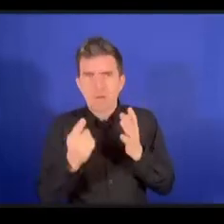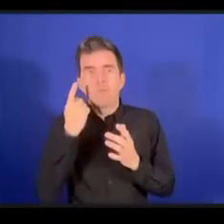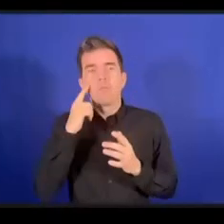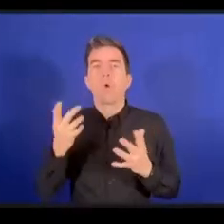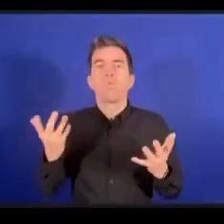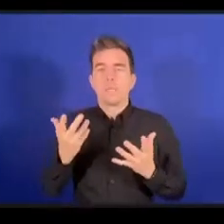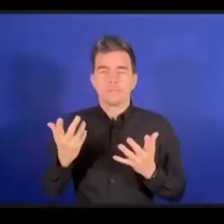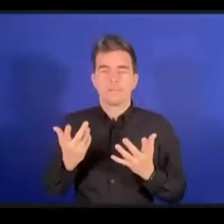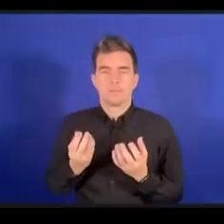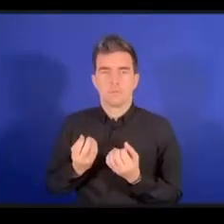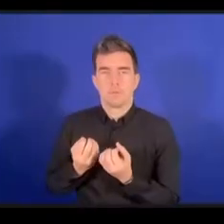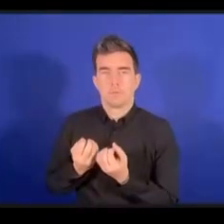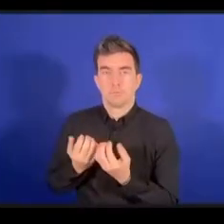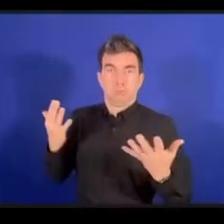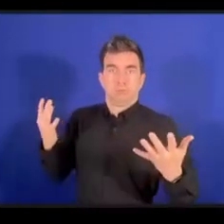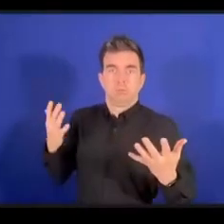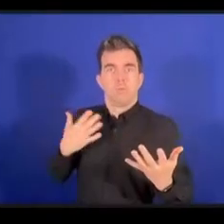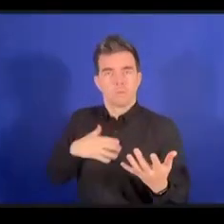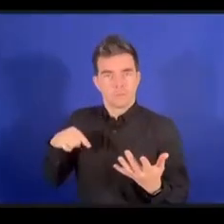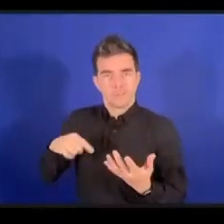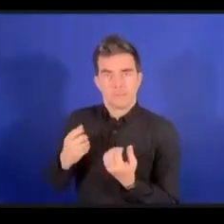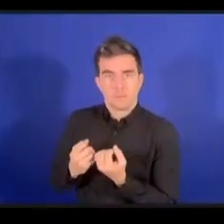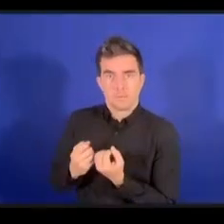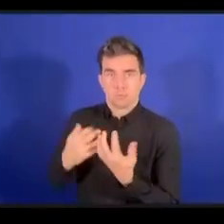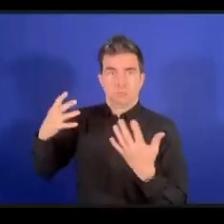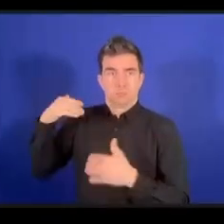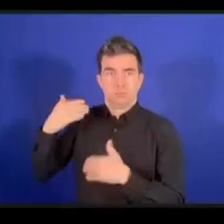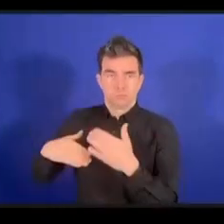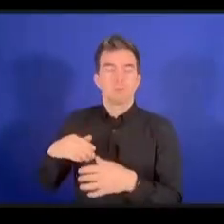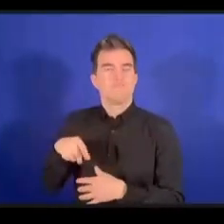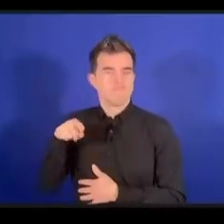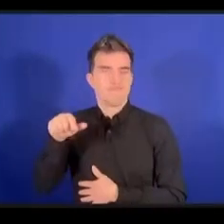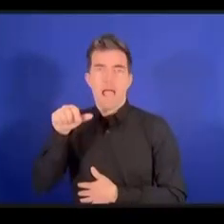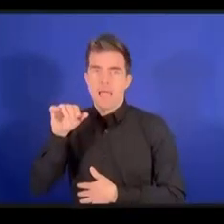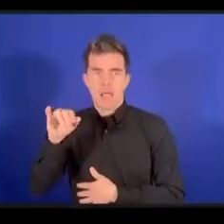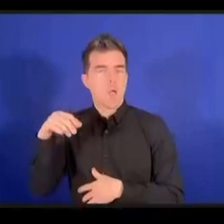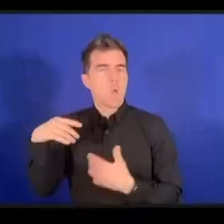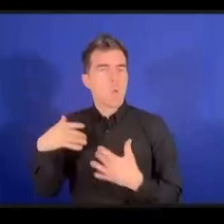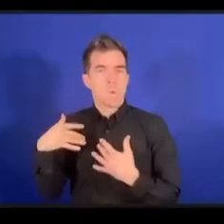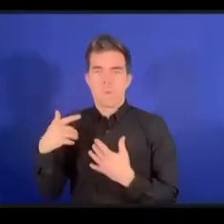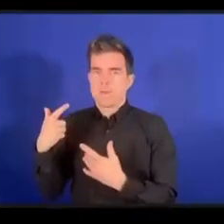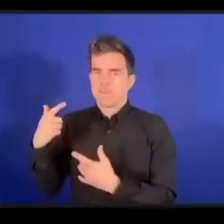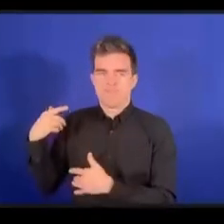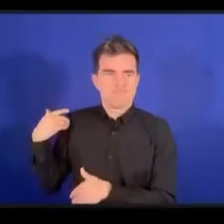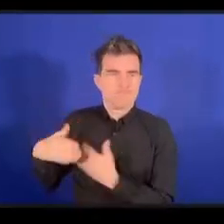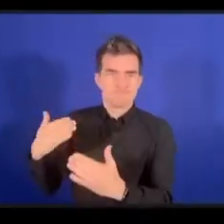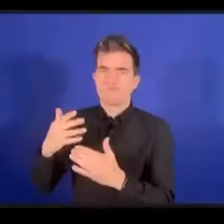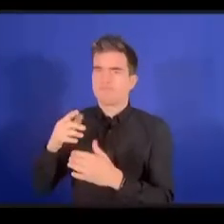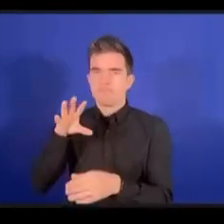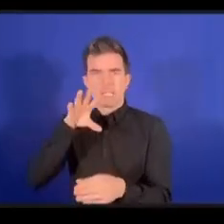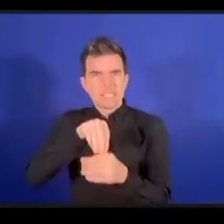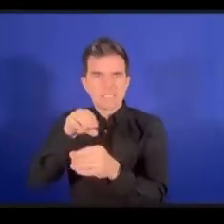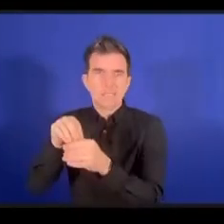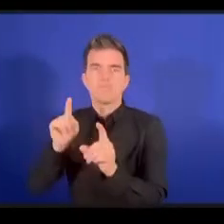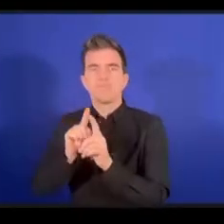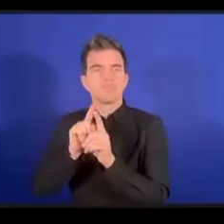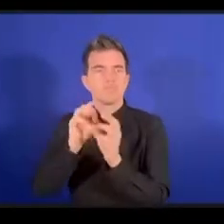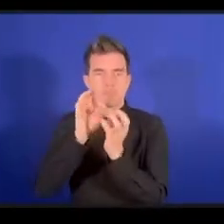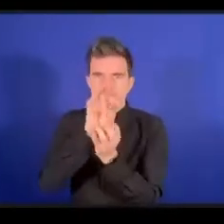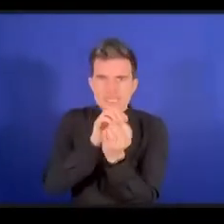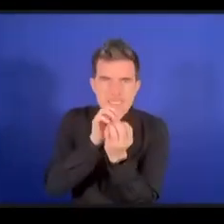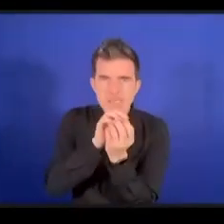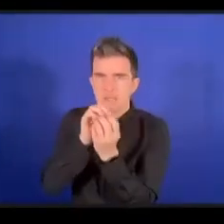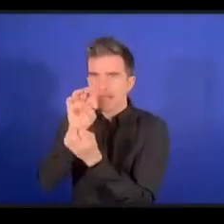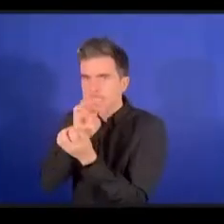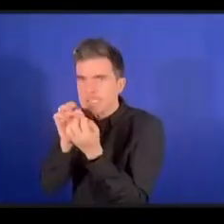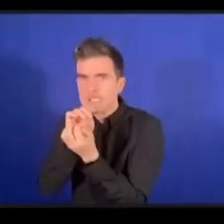cuantitativa en el internet de hecho la inteligencia ial se utiliza en muchos algoritmos que Eh Pues hacen